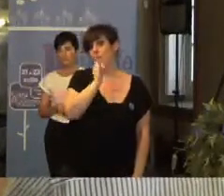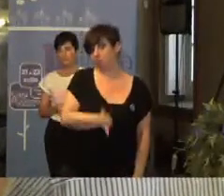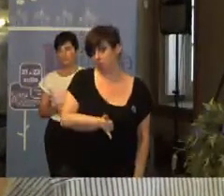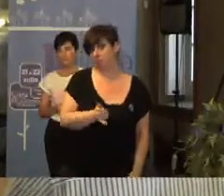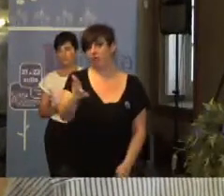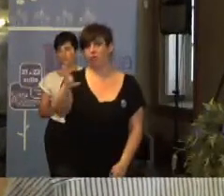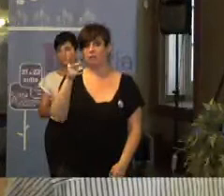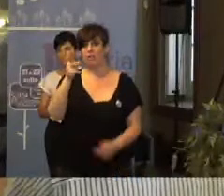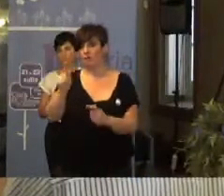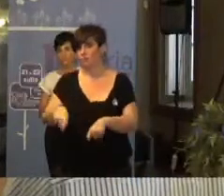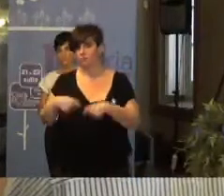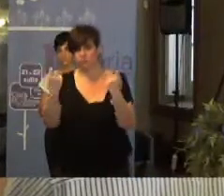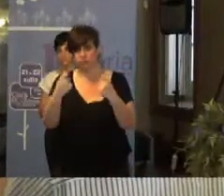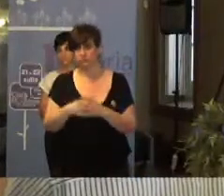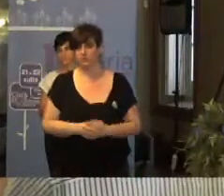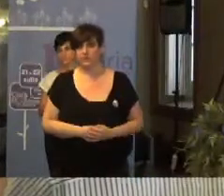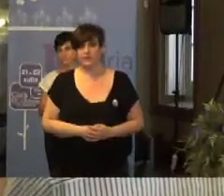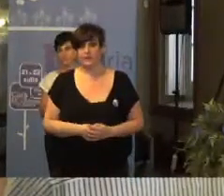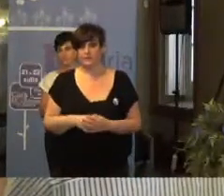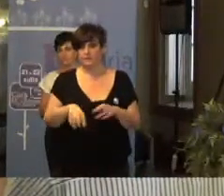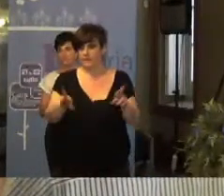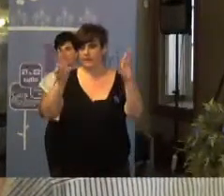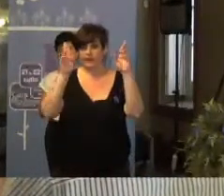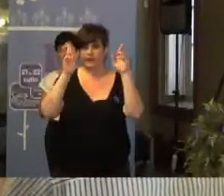dereitos. Esa esperanza